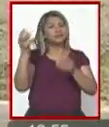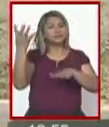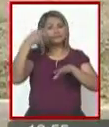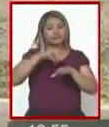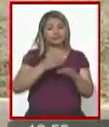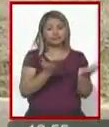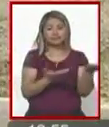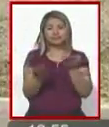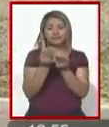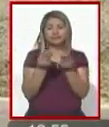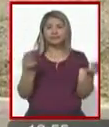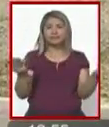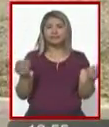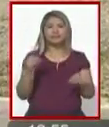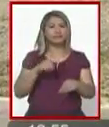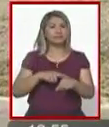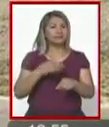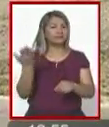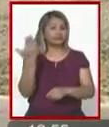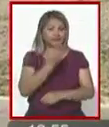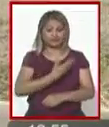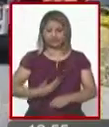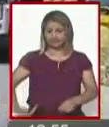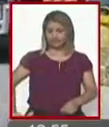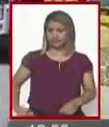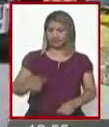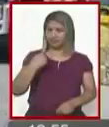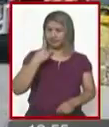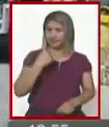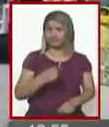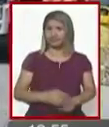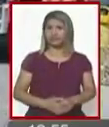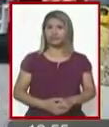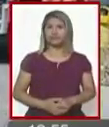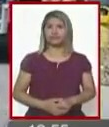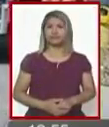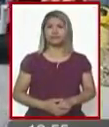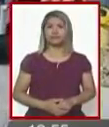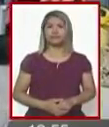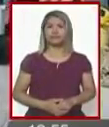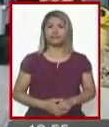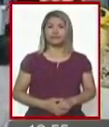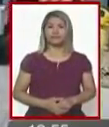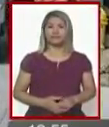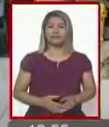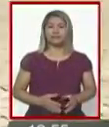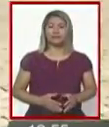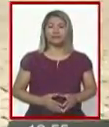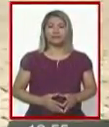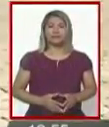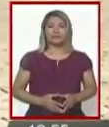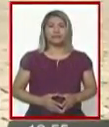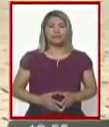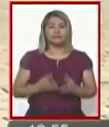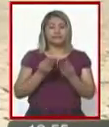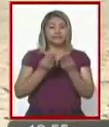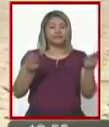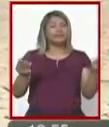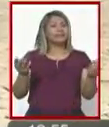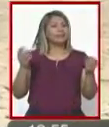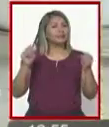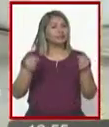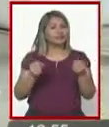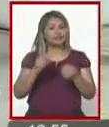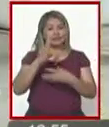llevar este producto que en su momento el presidente manifestó y dijo de que éste este producto